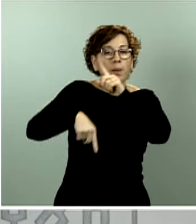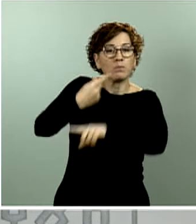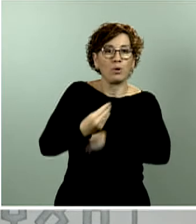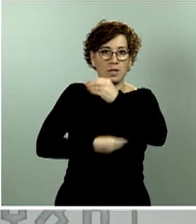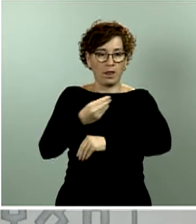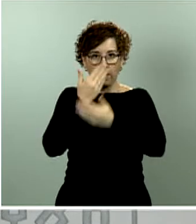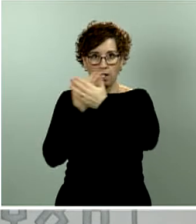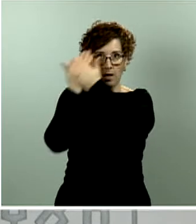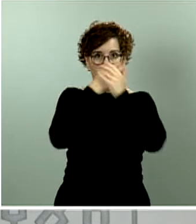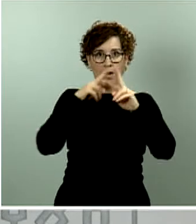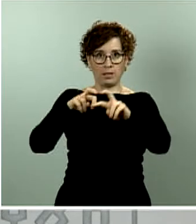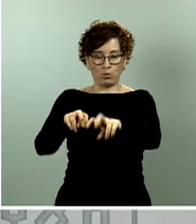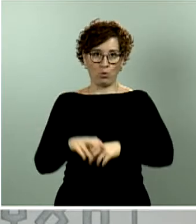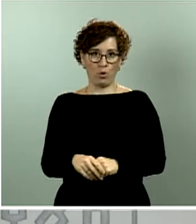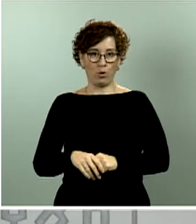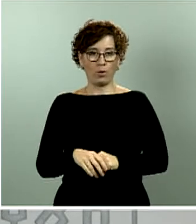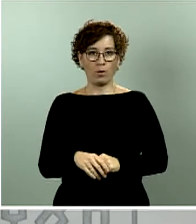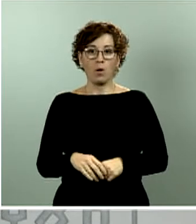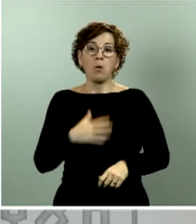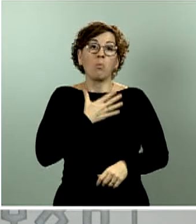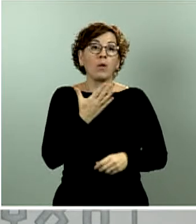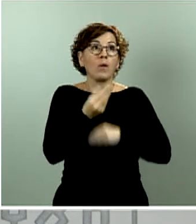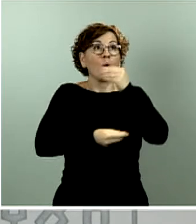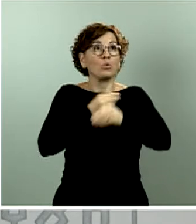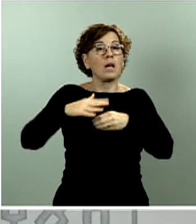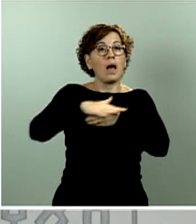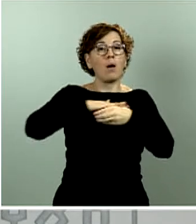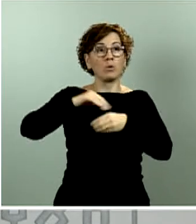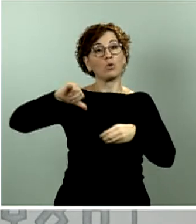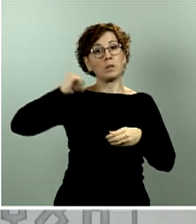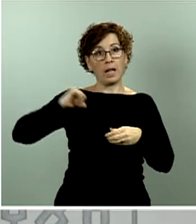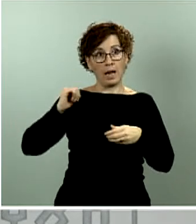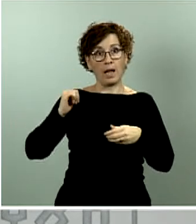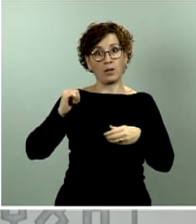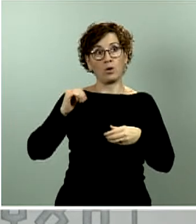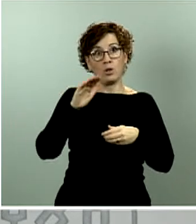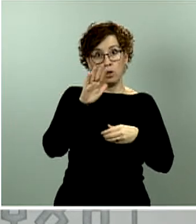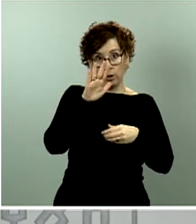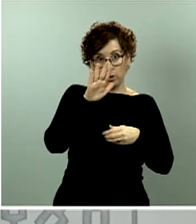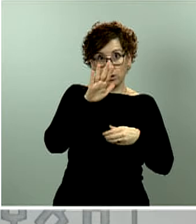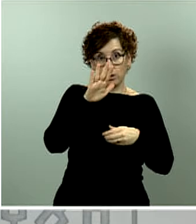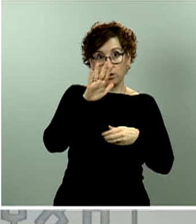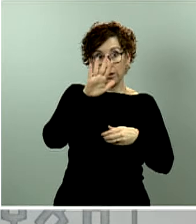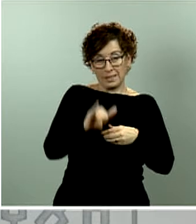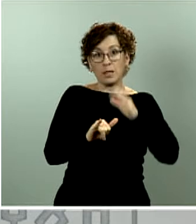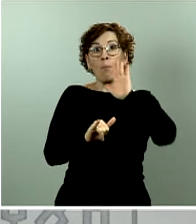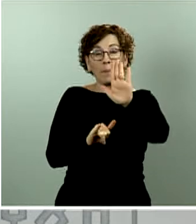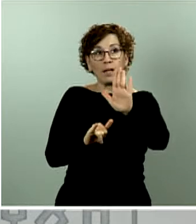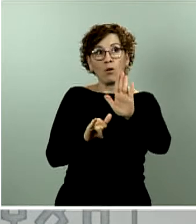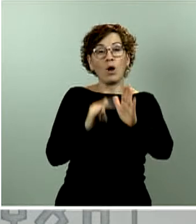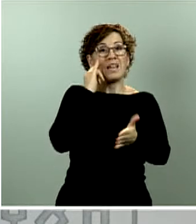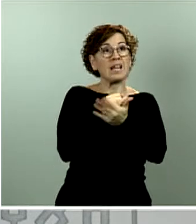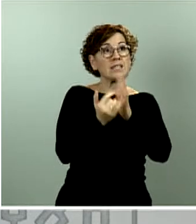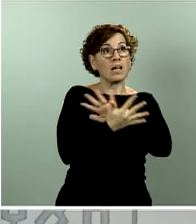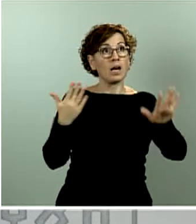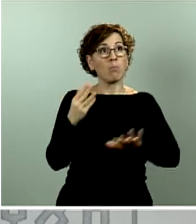alguna manera en ámbitos hospitalarios, pero en ámbitos hospitalarios si hay posibilidad de utilizar PCR es mucho más interesante. Tenemos